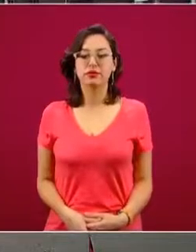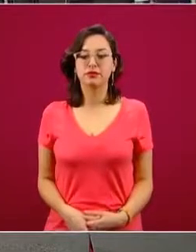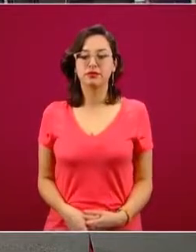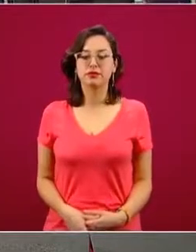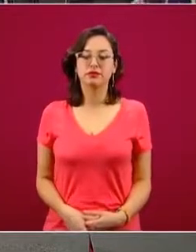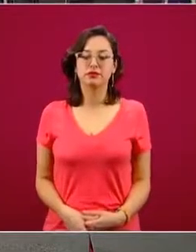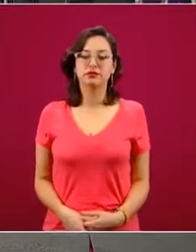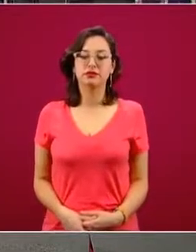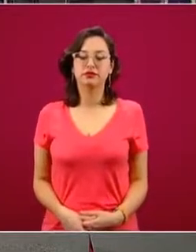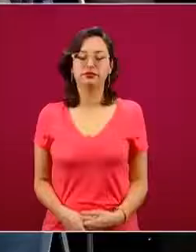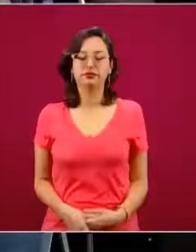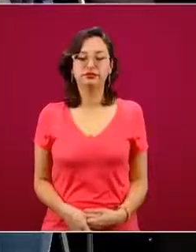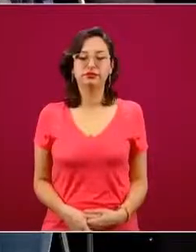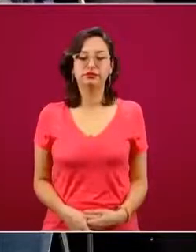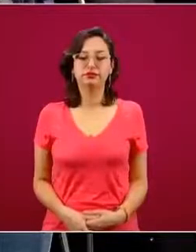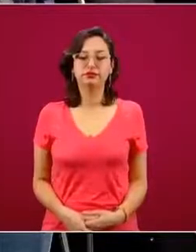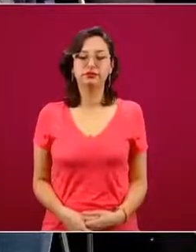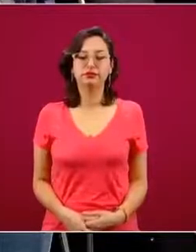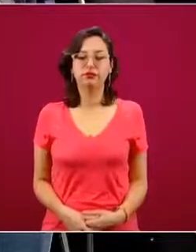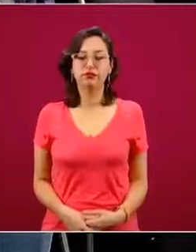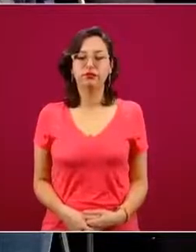¿Dónde pudieron haber adquirido el virus?